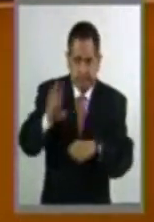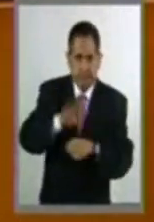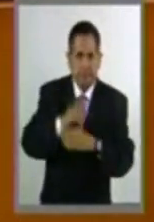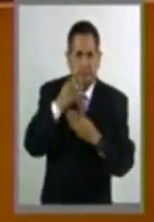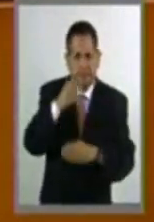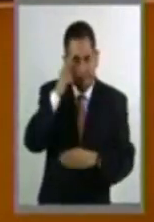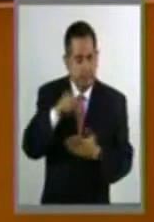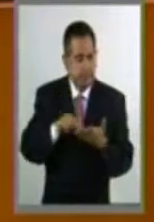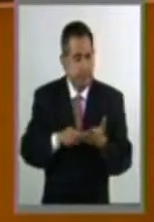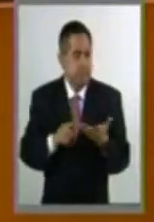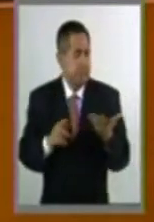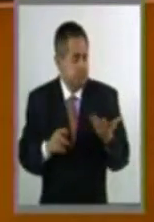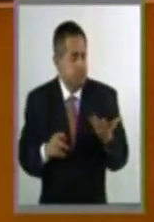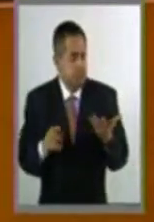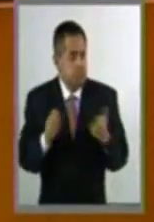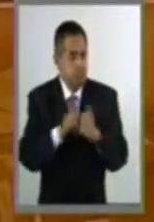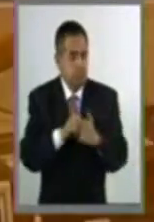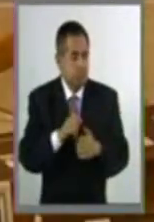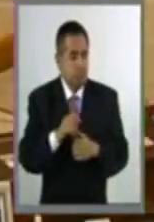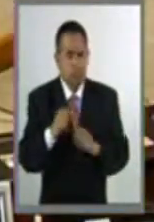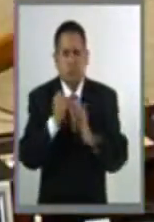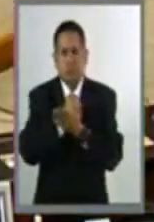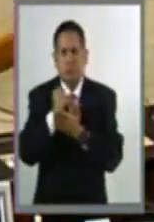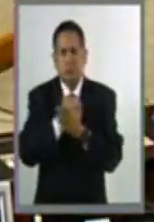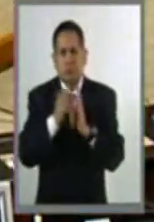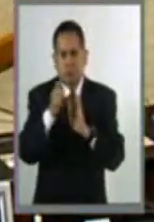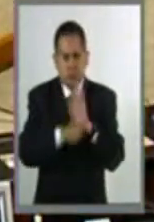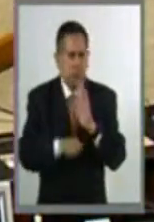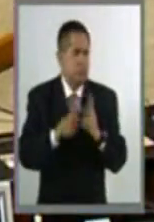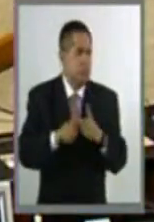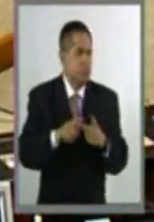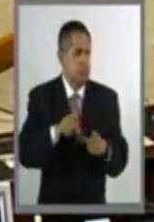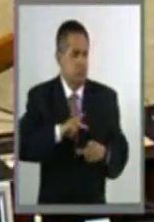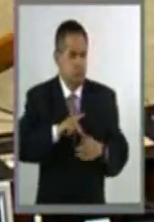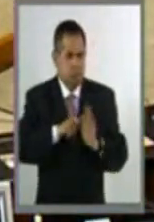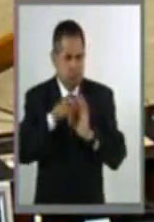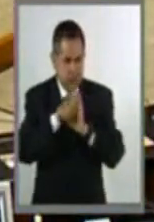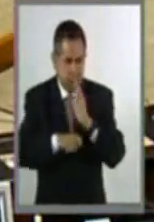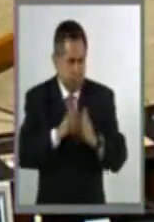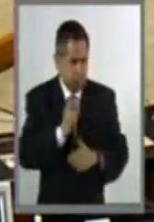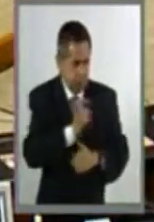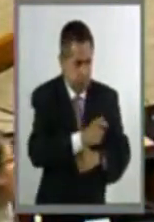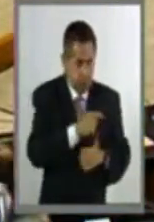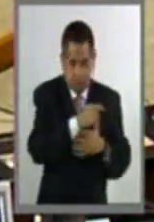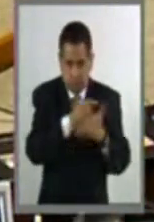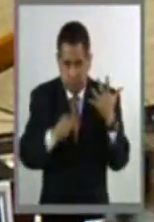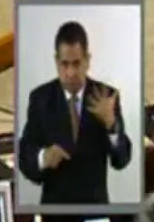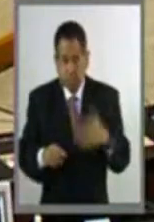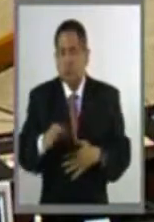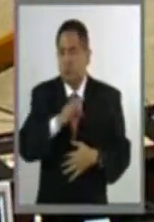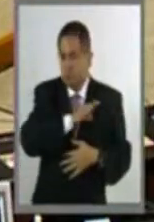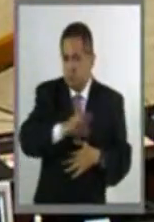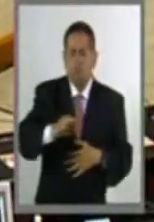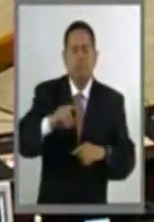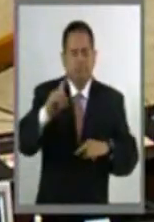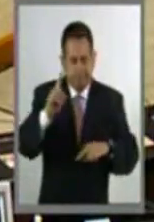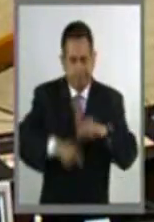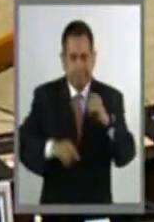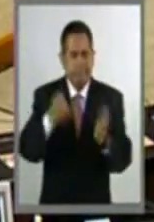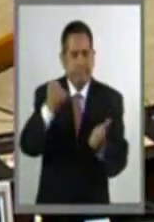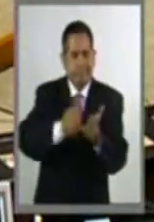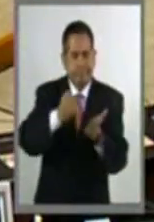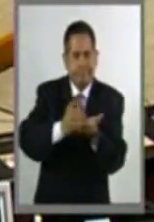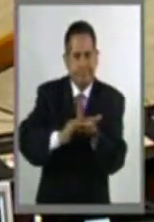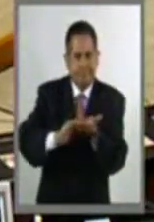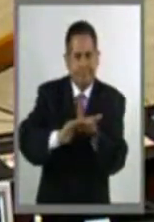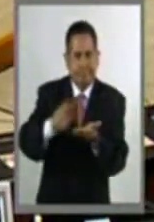de México, o mediante tarjeta de crédito, de débito o de servicios. Para estos efectos se deberá separar en el comprobante